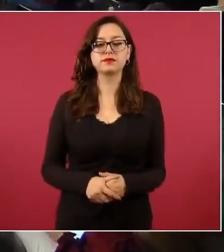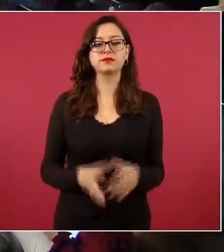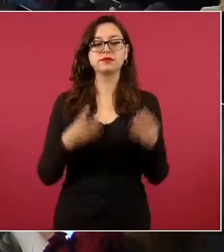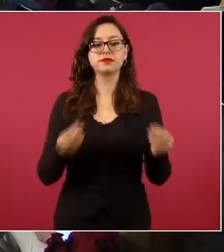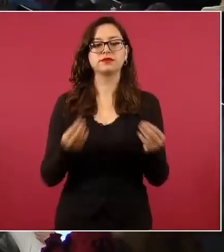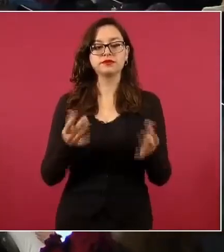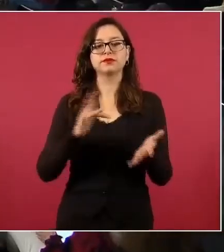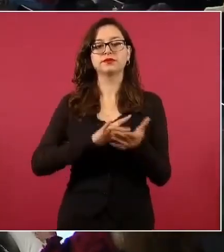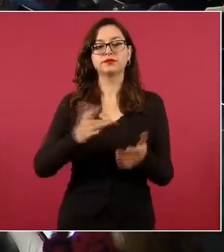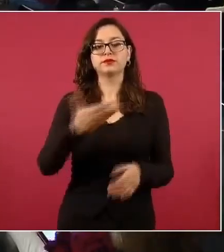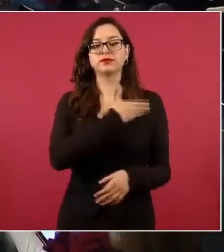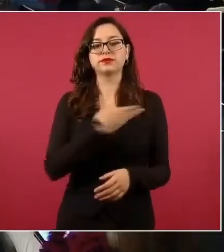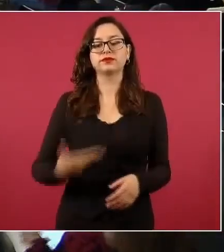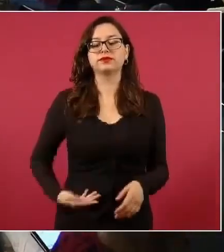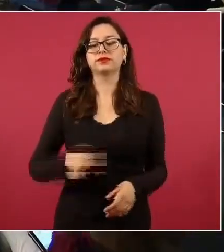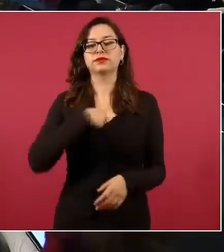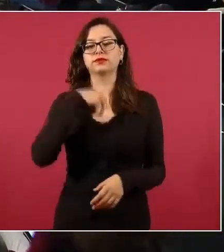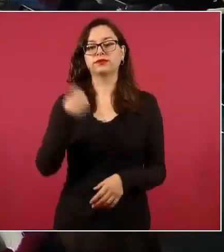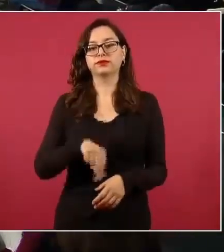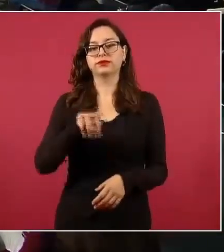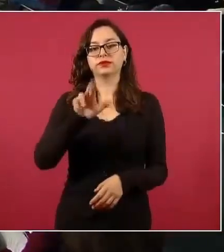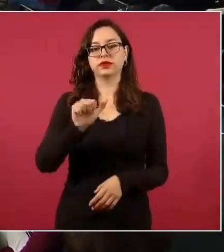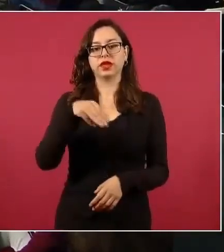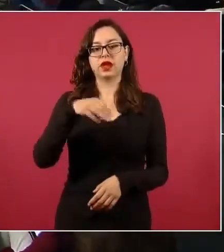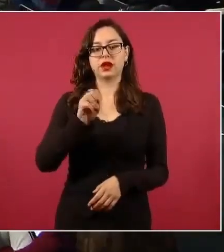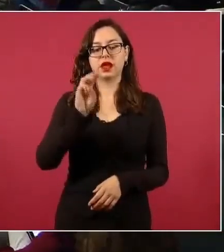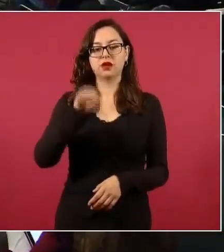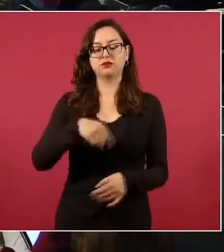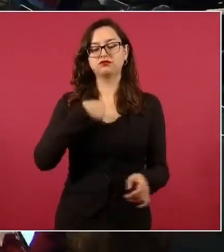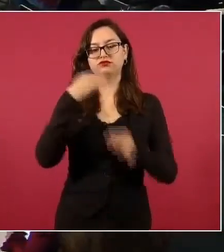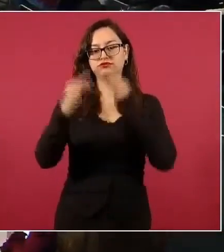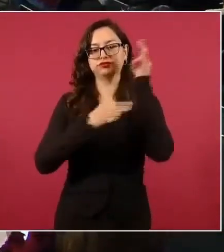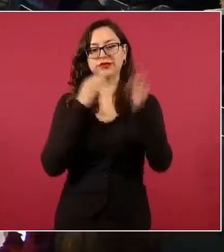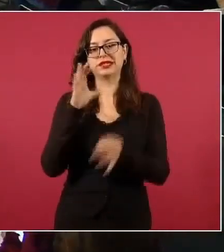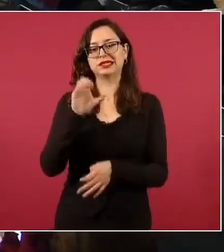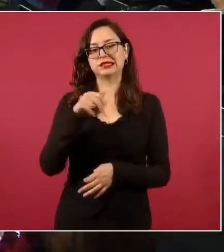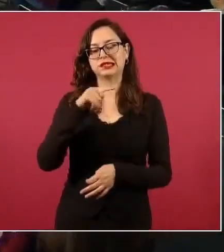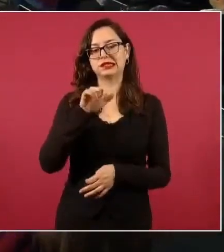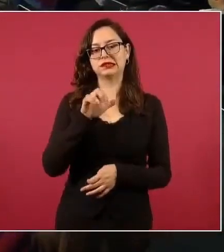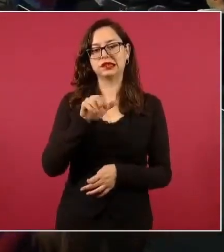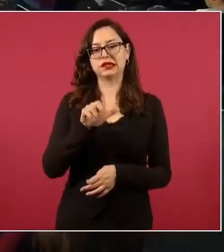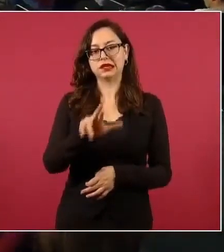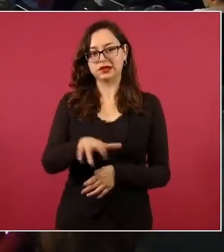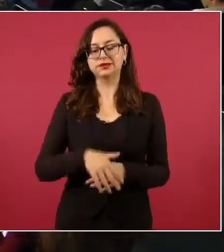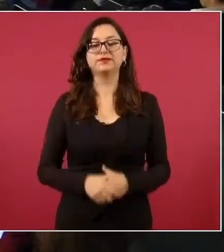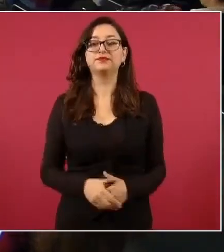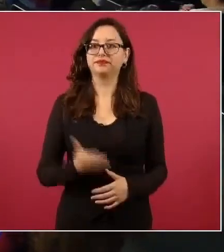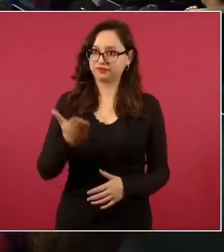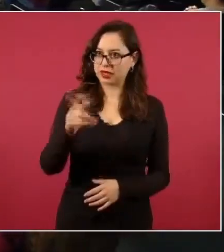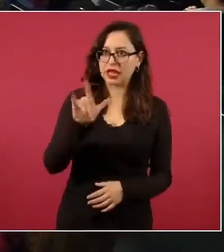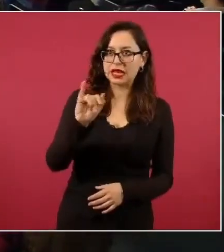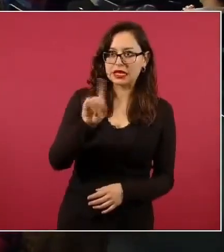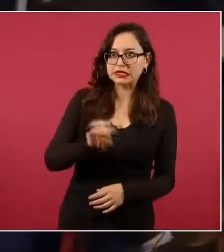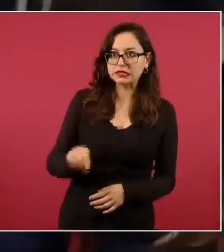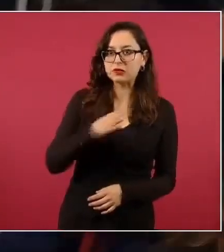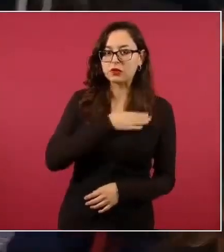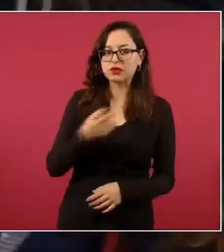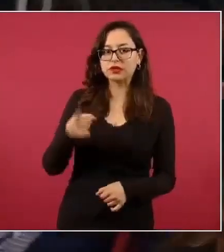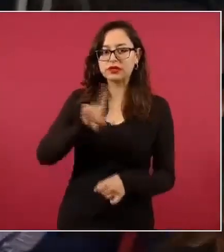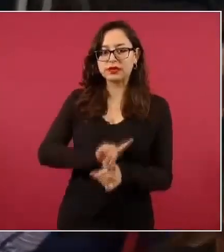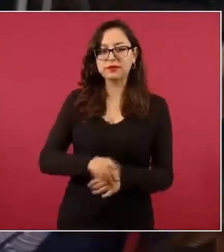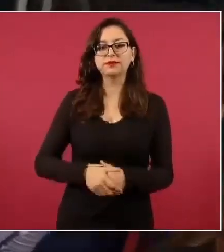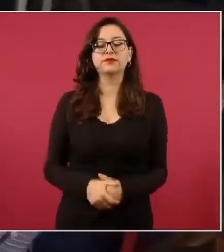Ramón Flores, de El Centinela Informa and the Humanoid. Y Liz, muy buenos días. Presidente, la última vez que le